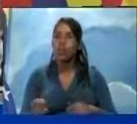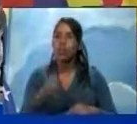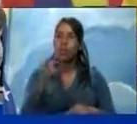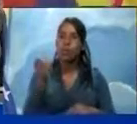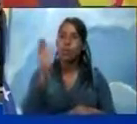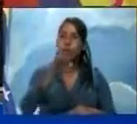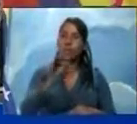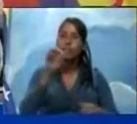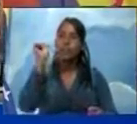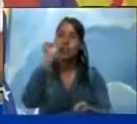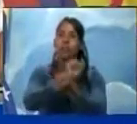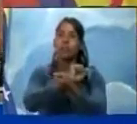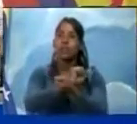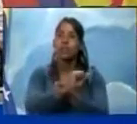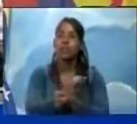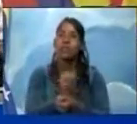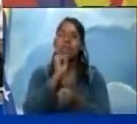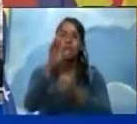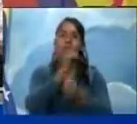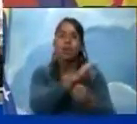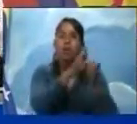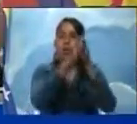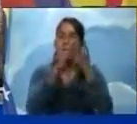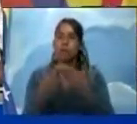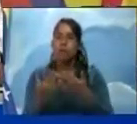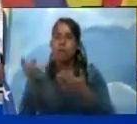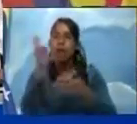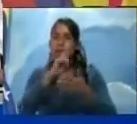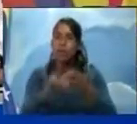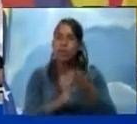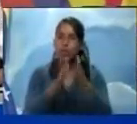él estaba preso, le llevaron Biblia y él leyó la